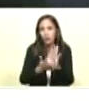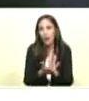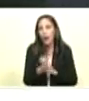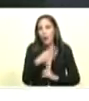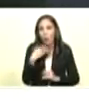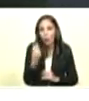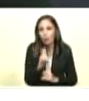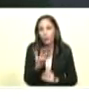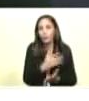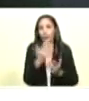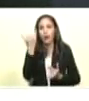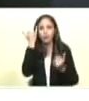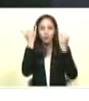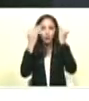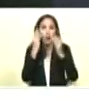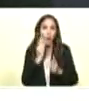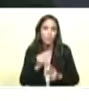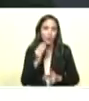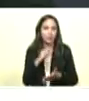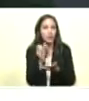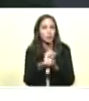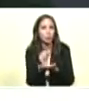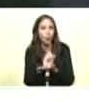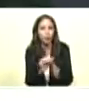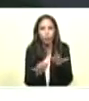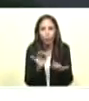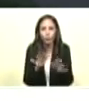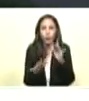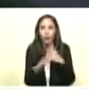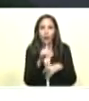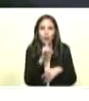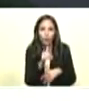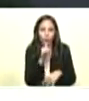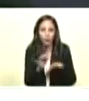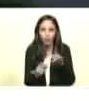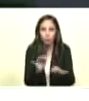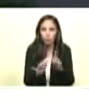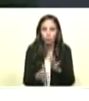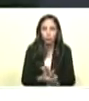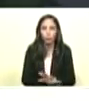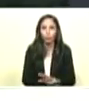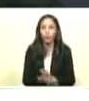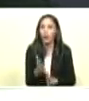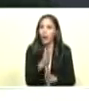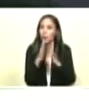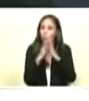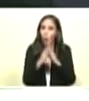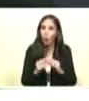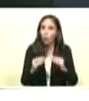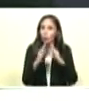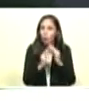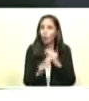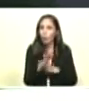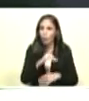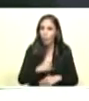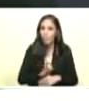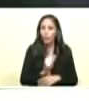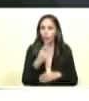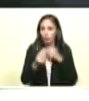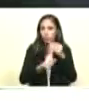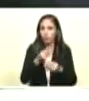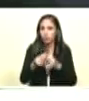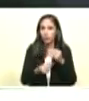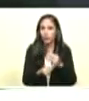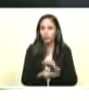una potencialidad para fortalecer esto. Y usted ha instruido que no solo la inversión que vamos a poder hacer